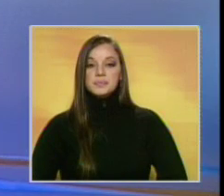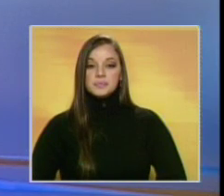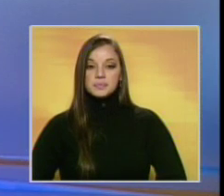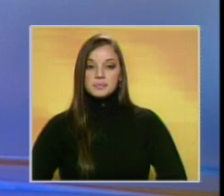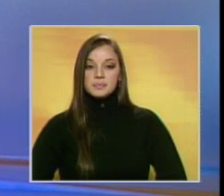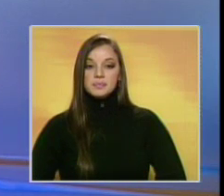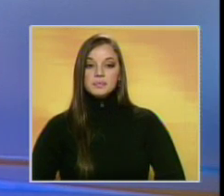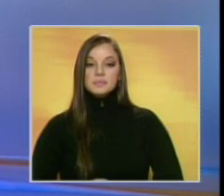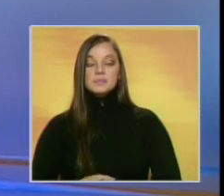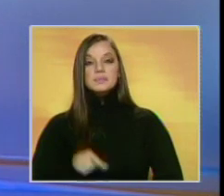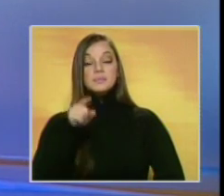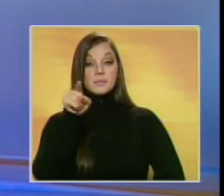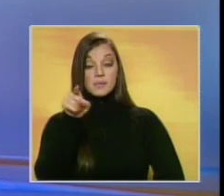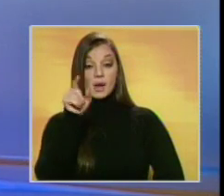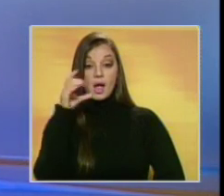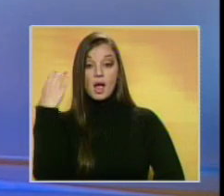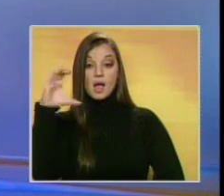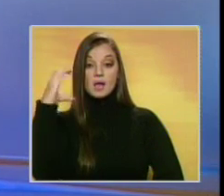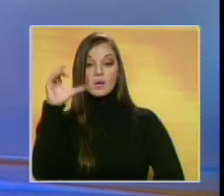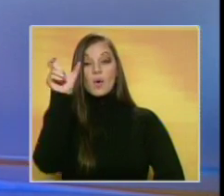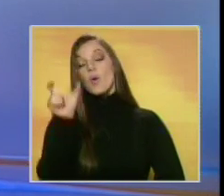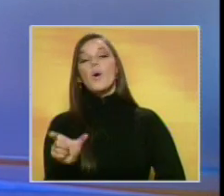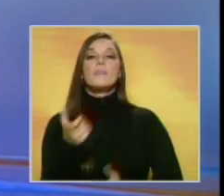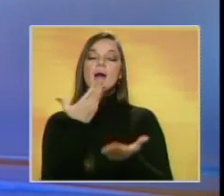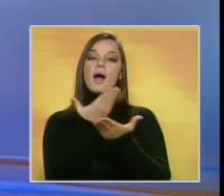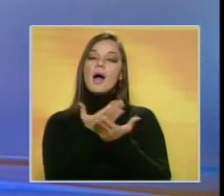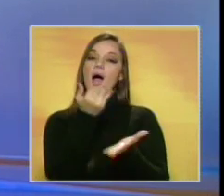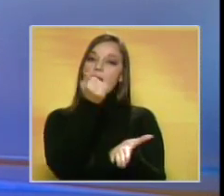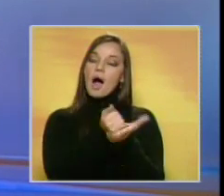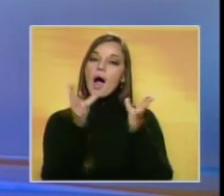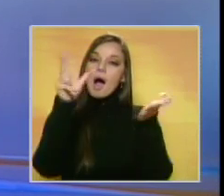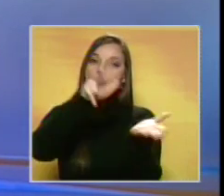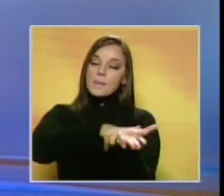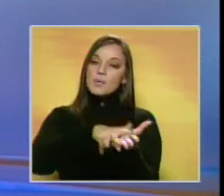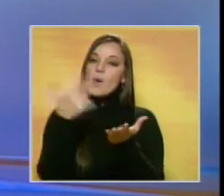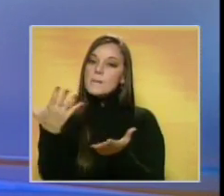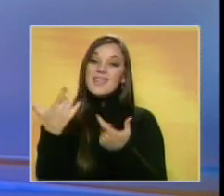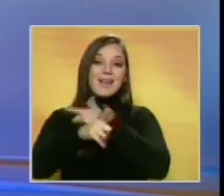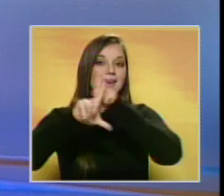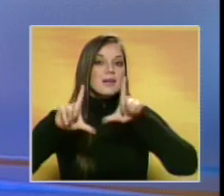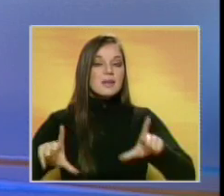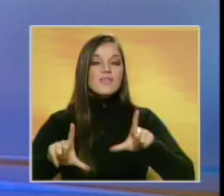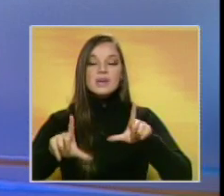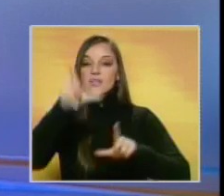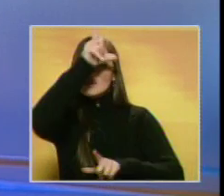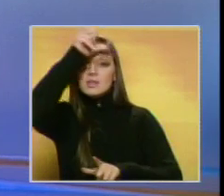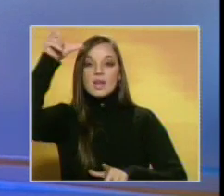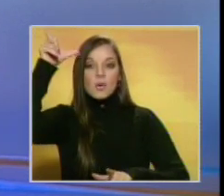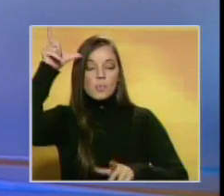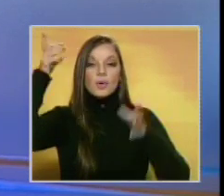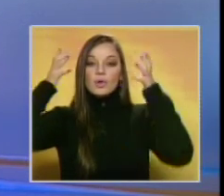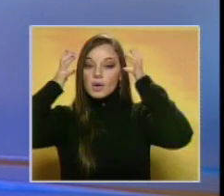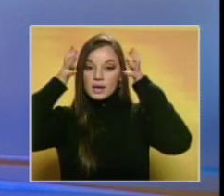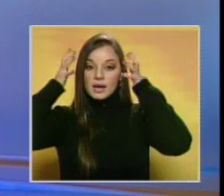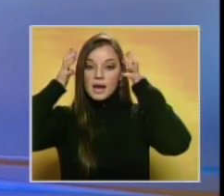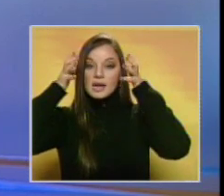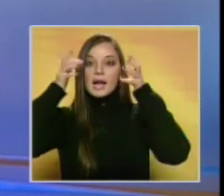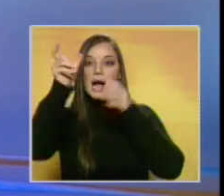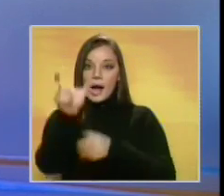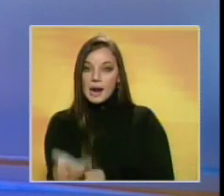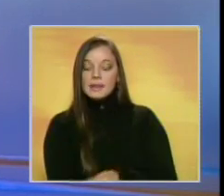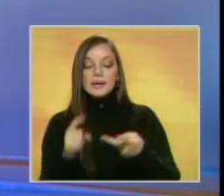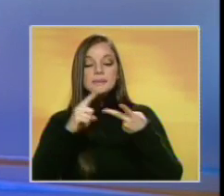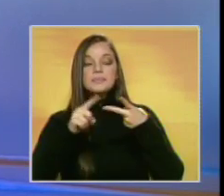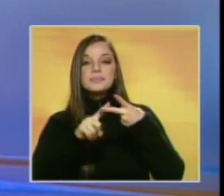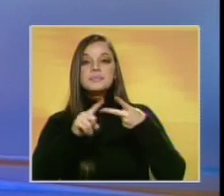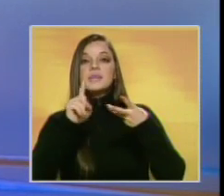Gracias, Milagros. El Senado colombiano aprobó una proposición en la que exige la liberación inmediata de Leopoldo López, el alcalde metropolitano de Caracas, Antonio